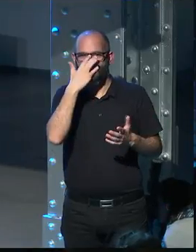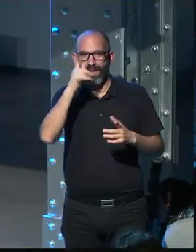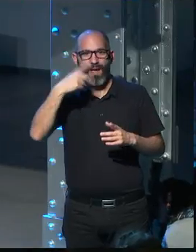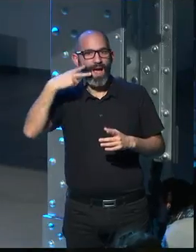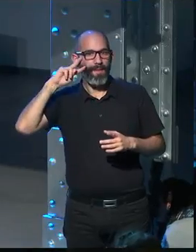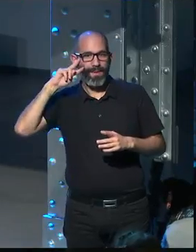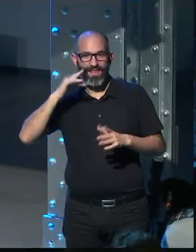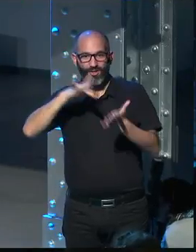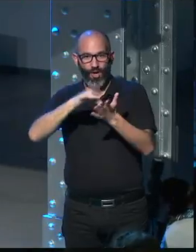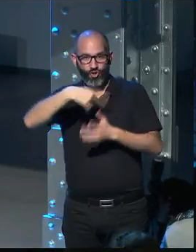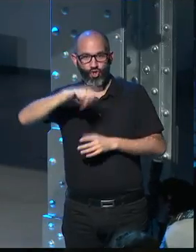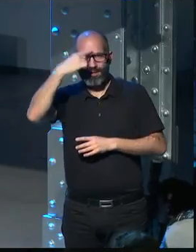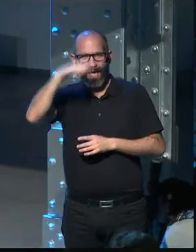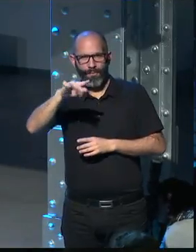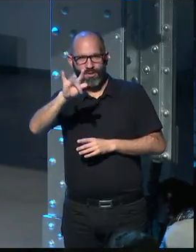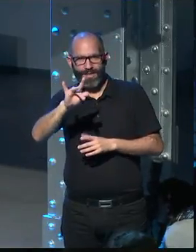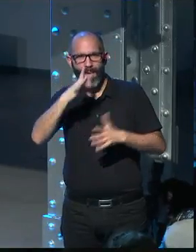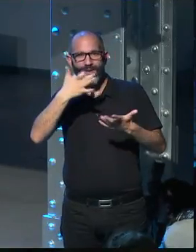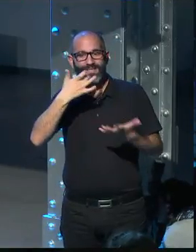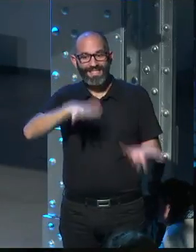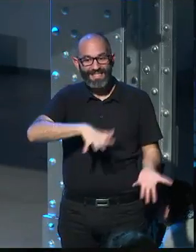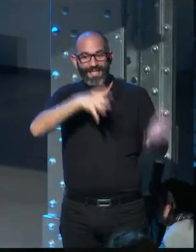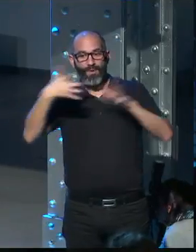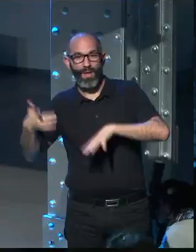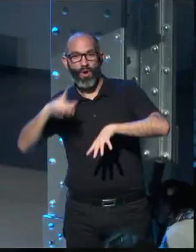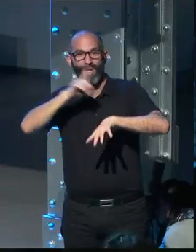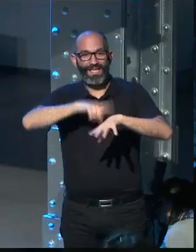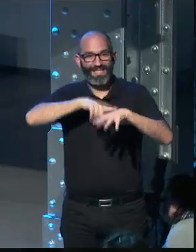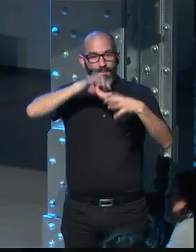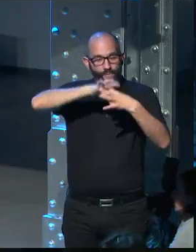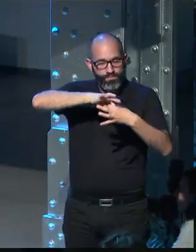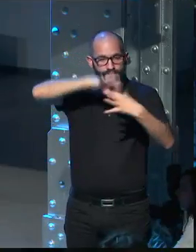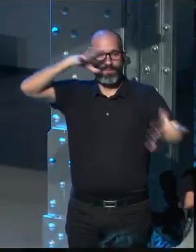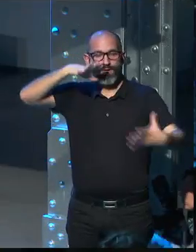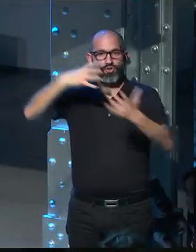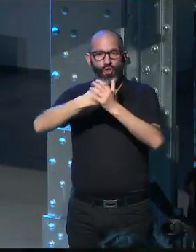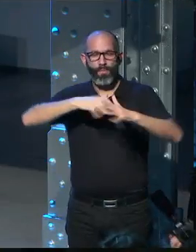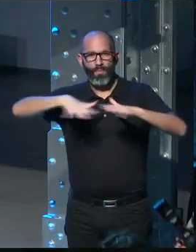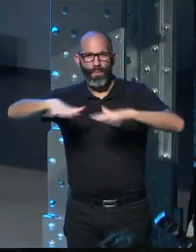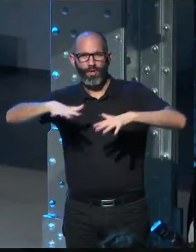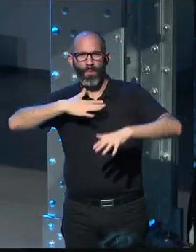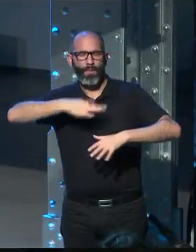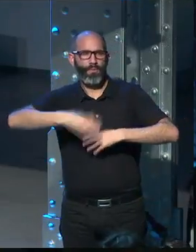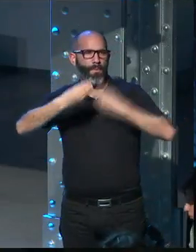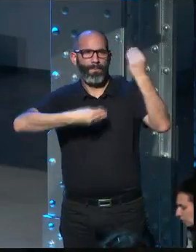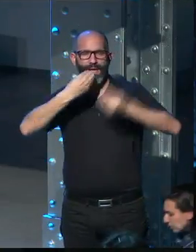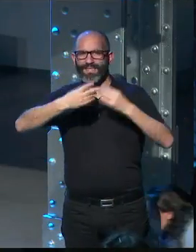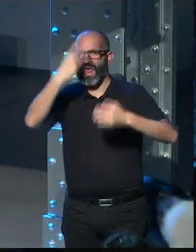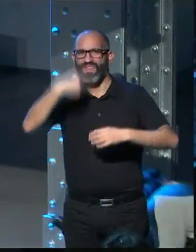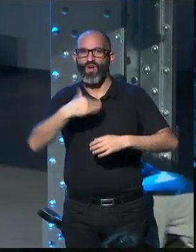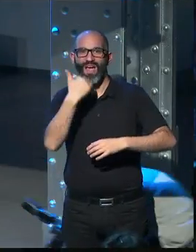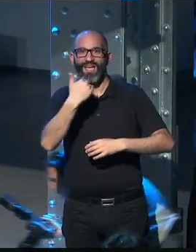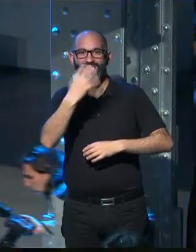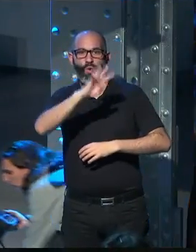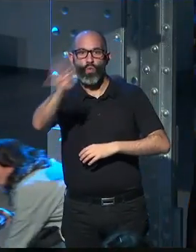nuestra experiencia consciente. ¿Vale? Si extrapolamos el tiempo de desconexión a todos los movimientos que hacemos, podríamos estar desconectados hasta 4